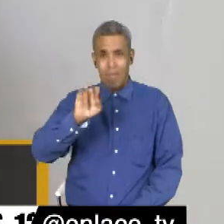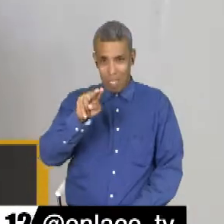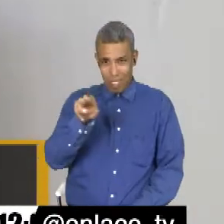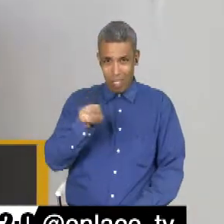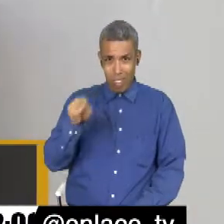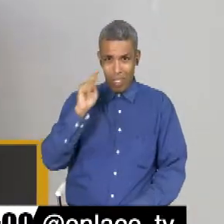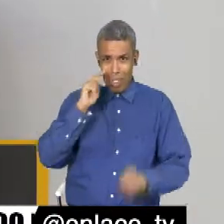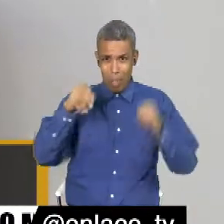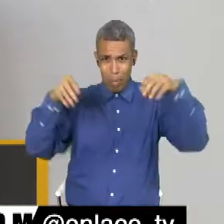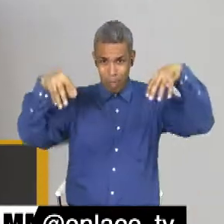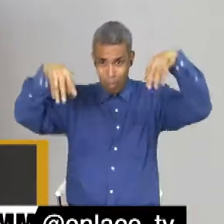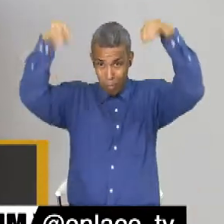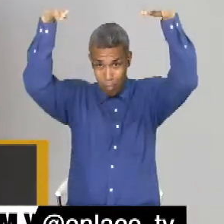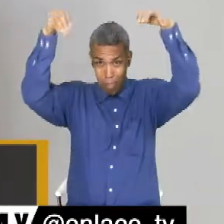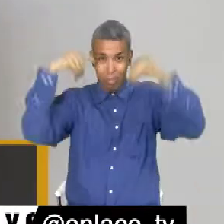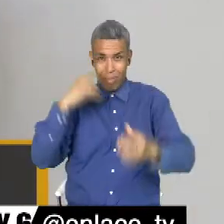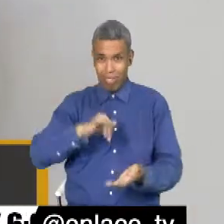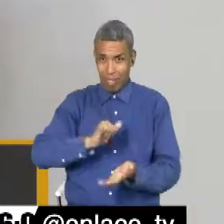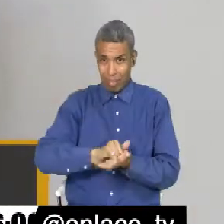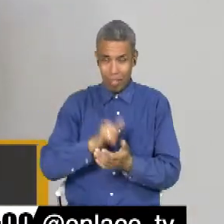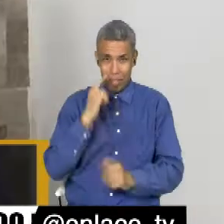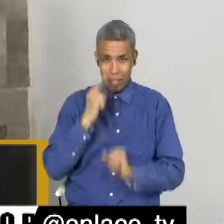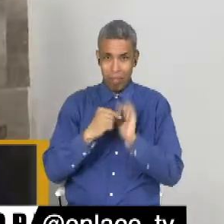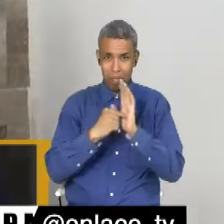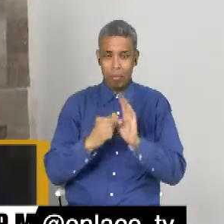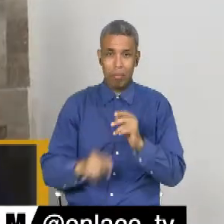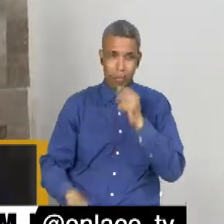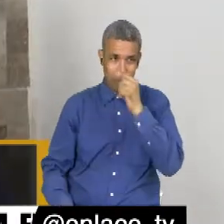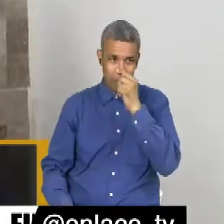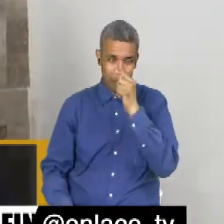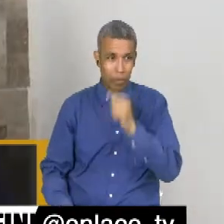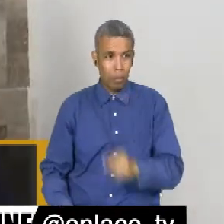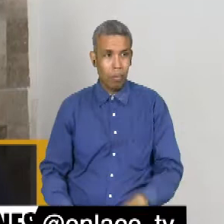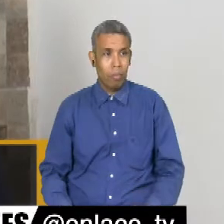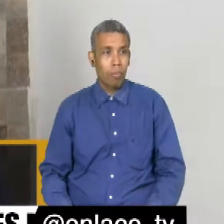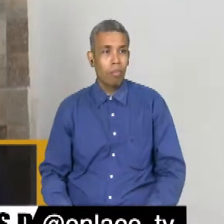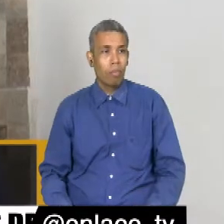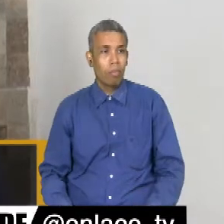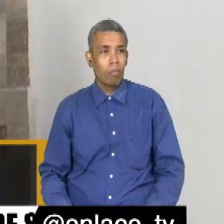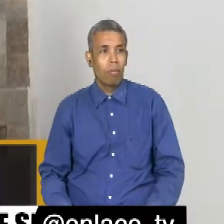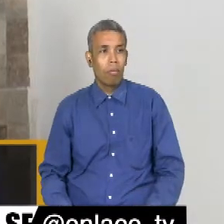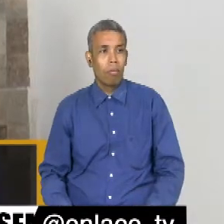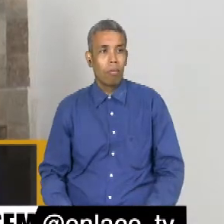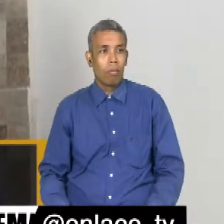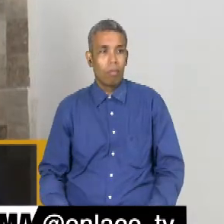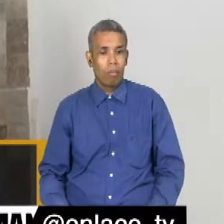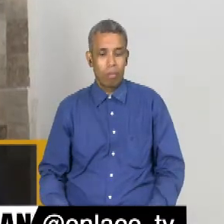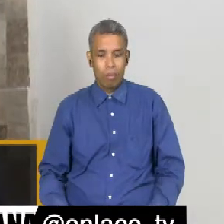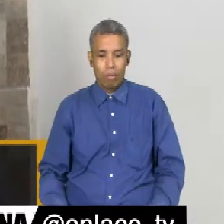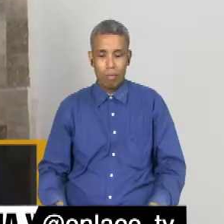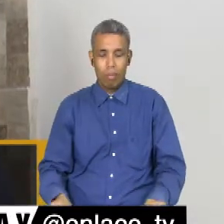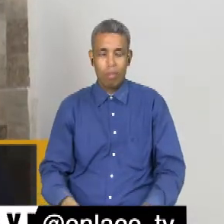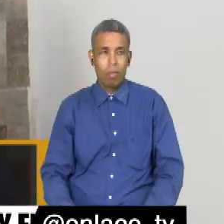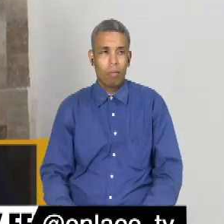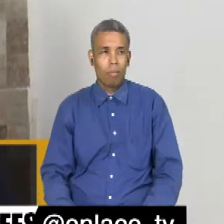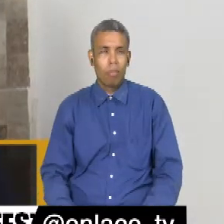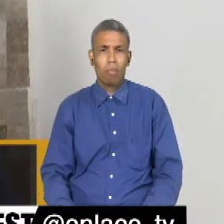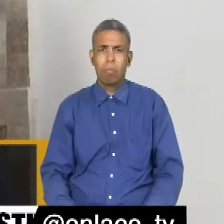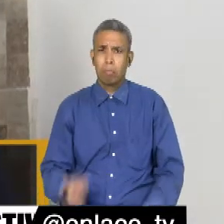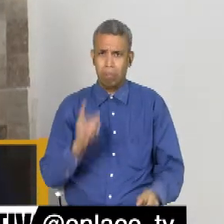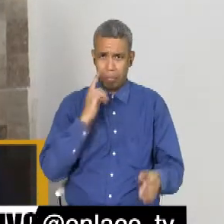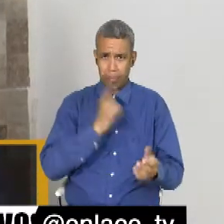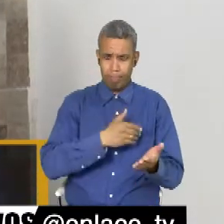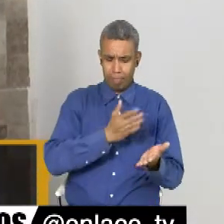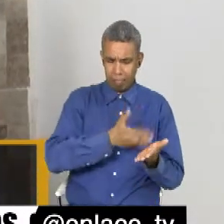poemas para reinventar los sueños. Esta publicación es una muestra de mis trabajos. Tengo alrededor de